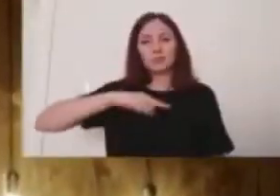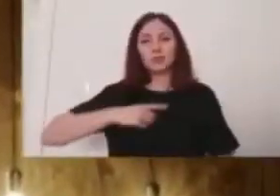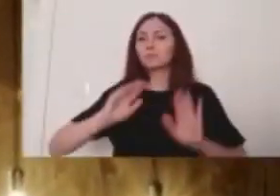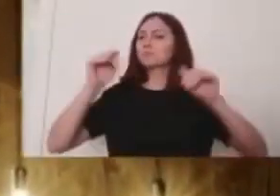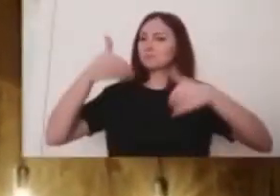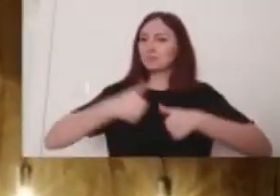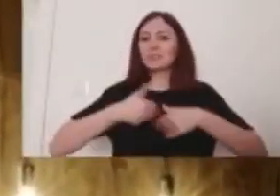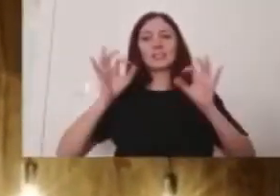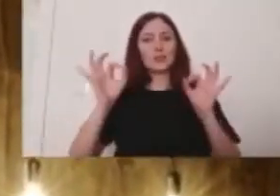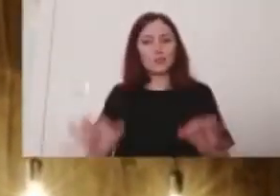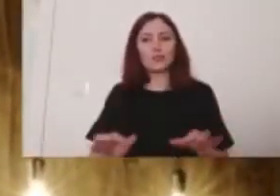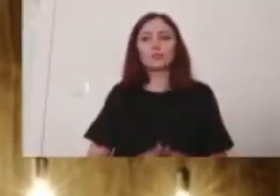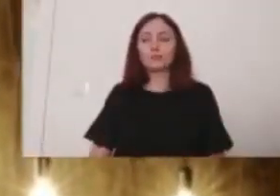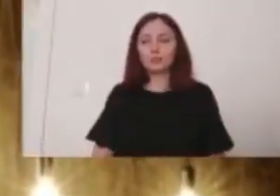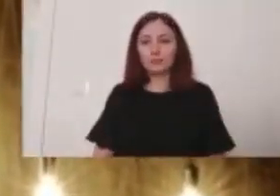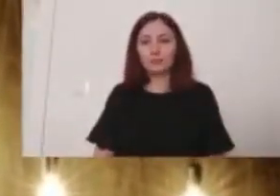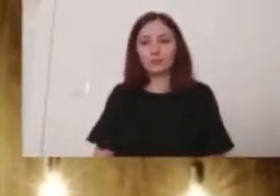Regresaremos.